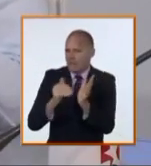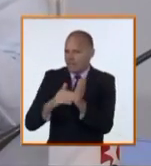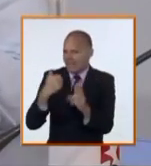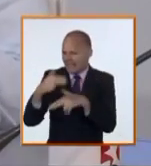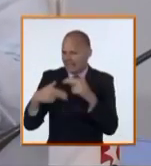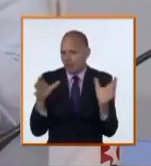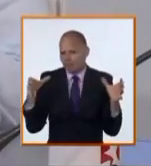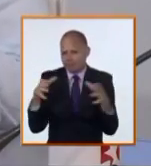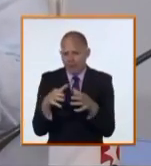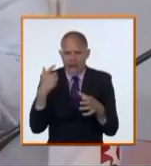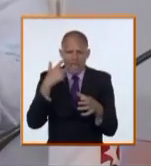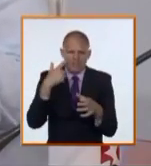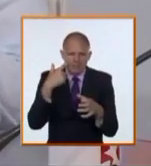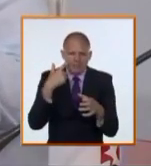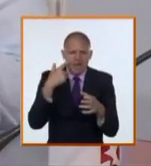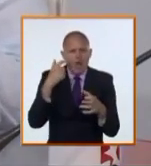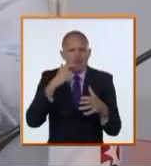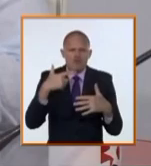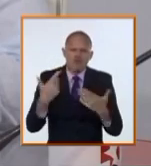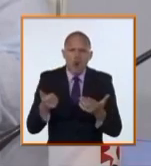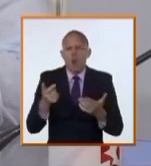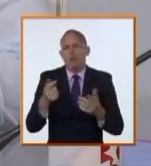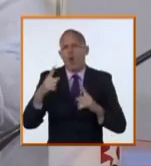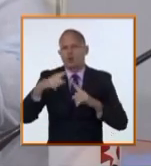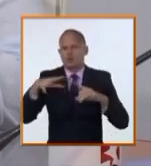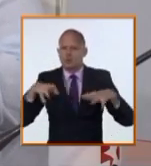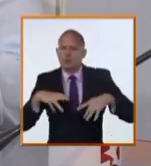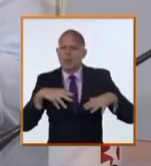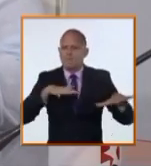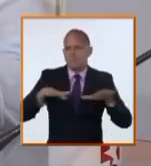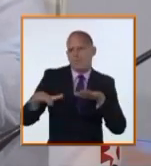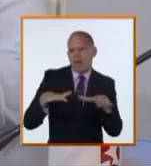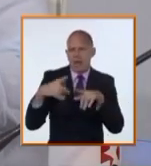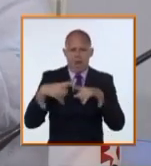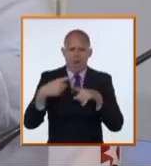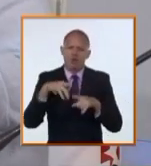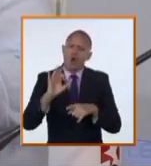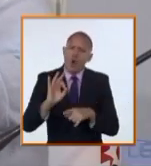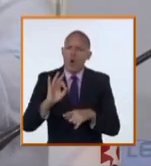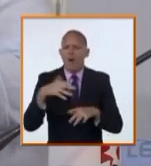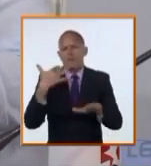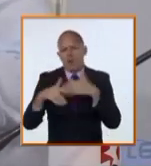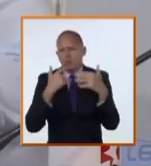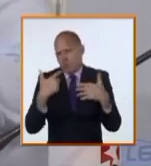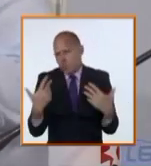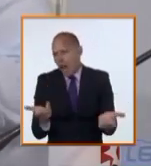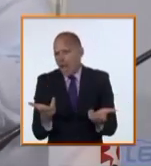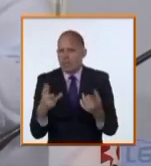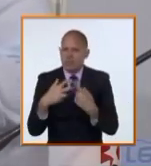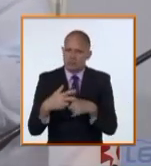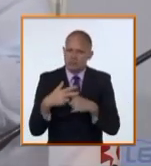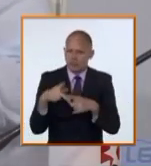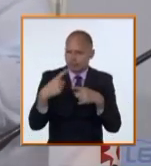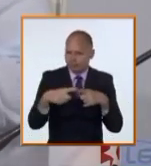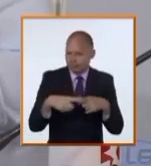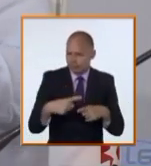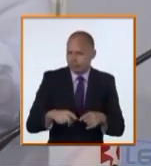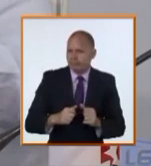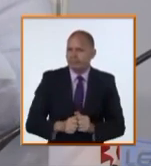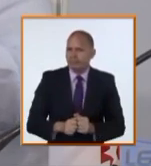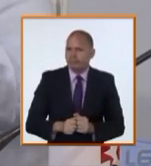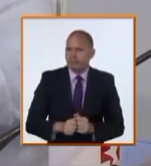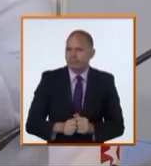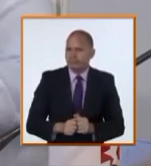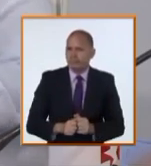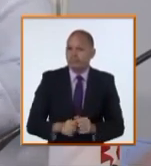las principales aseguramientos al turismo las principales dificultades nuestras principales necesidades y existe una